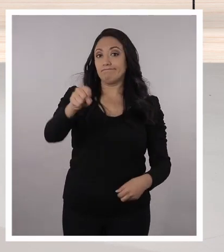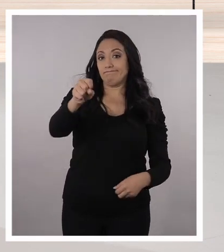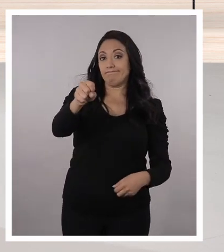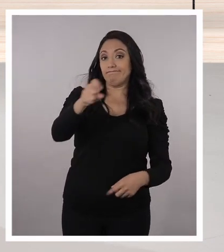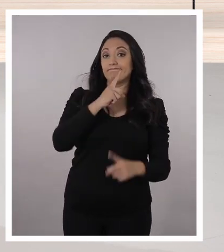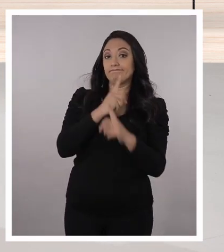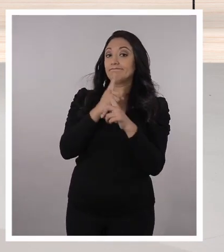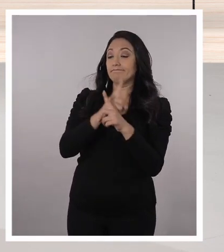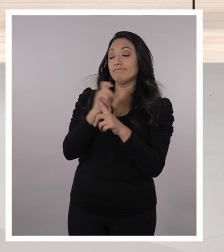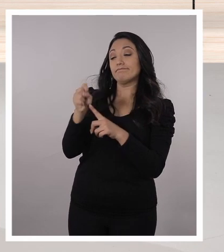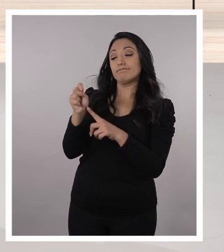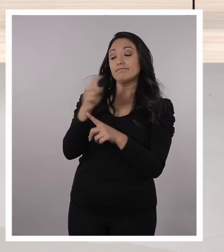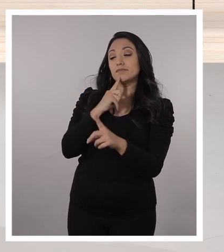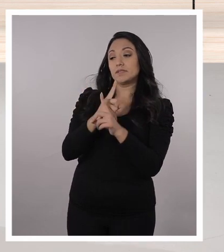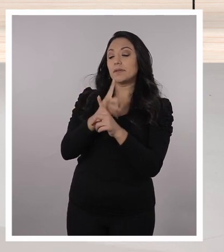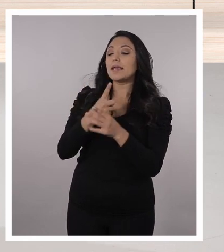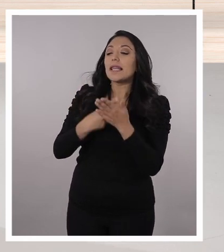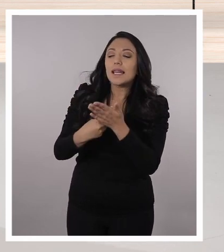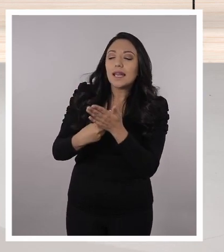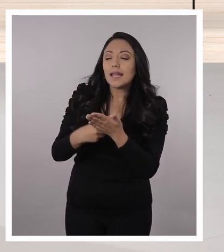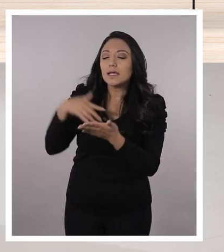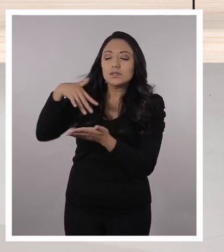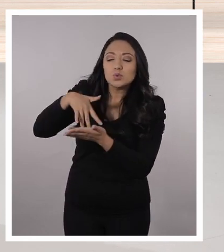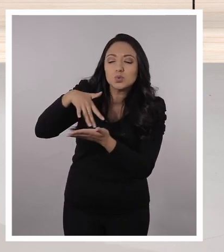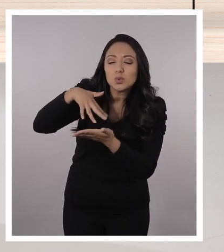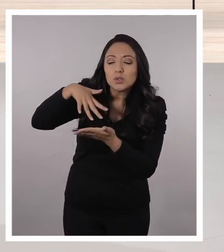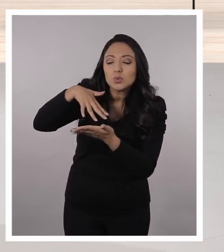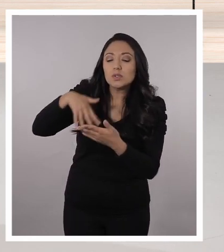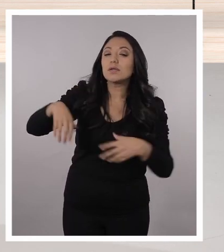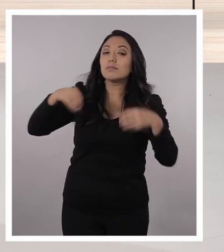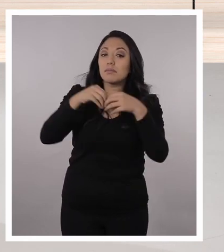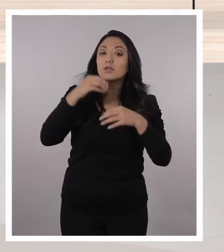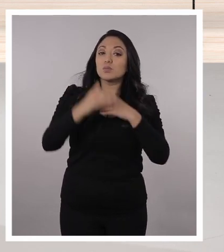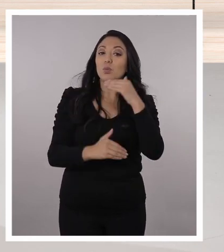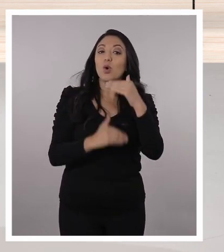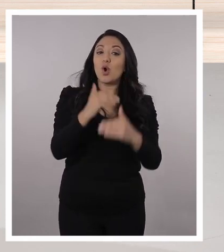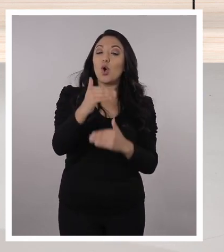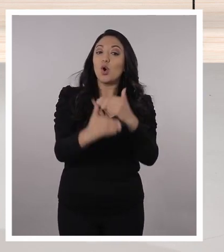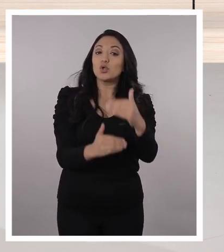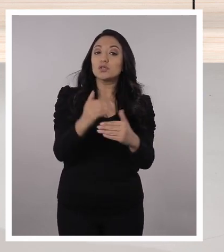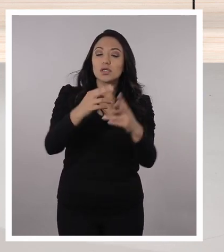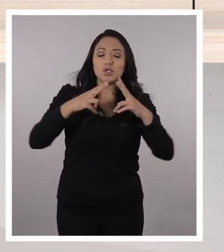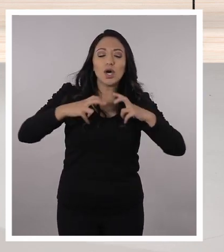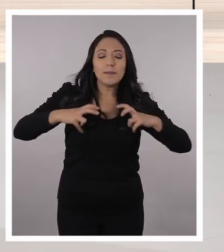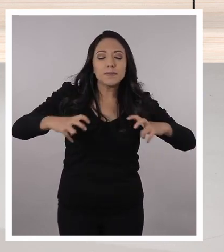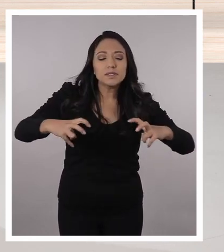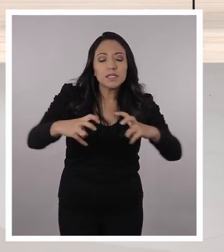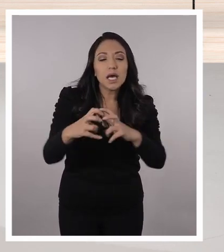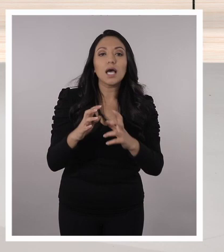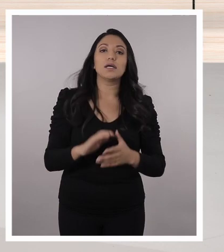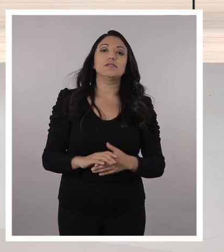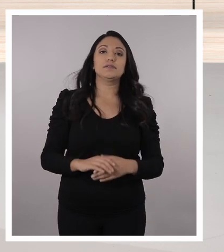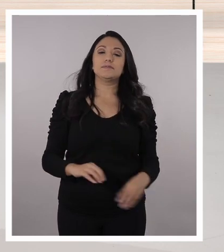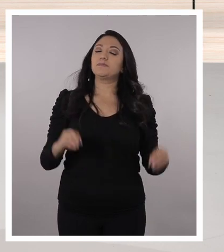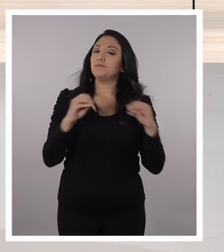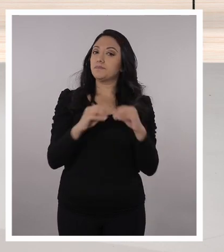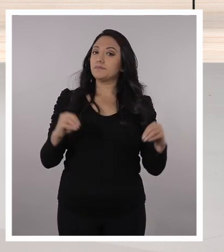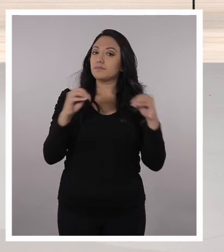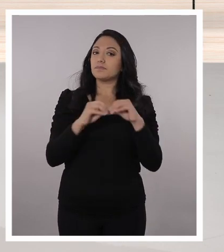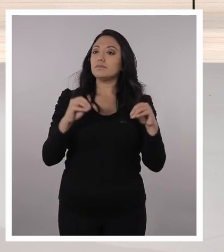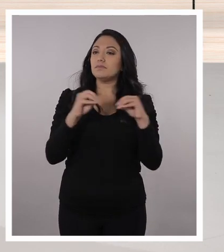Exacto, es muy importante lo que tú acabas de decir, analizar y estudiarlas. Hay que hacer un proceso de investigación